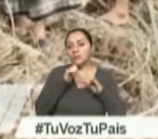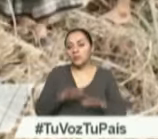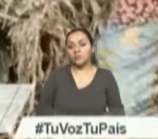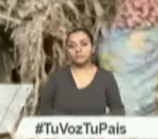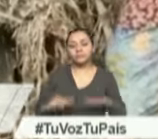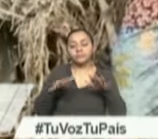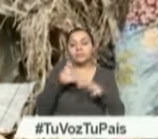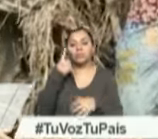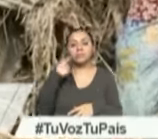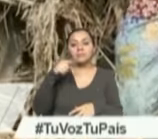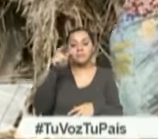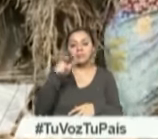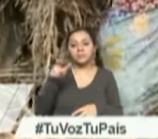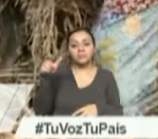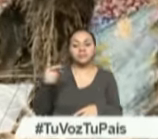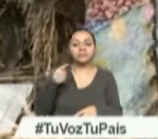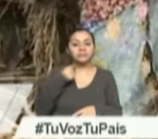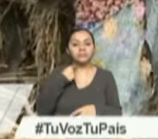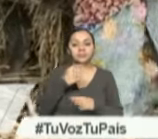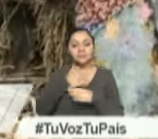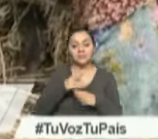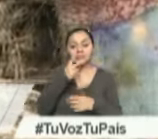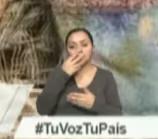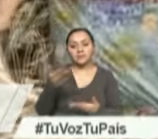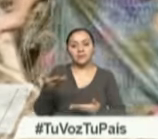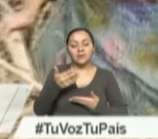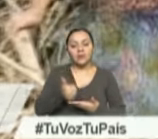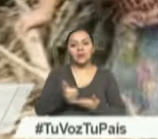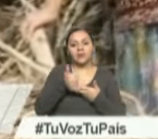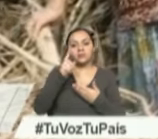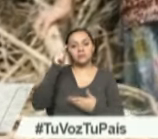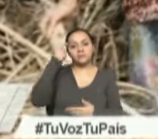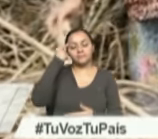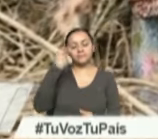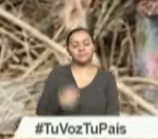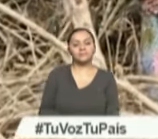a más de 1 millón de personas damnificadas que ya reciben ayuda del gobierno.